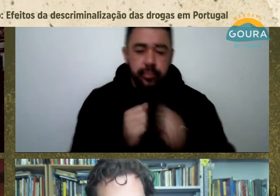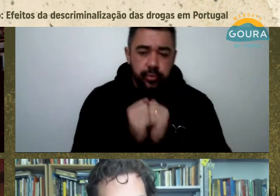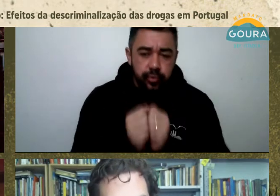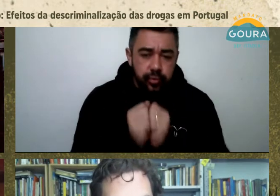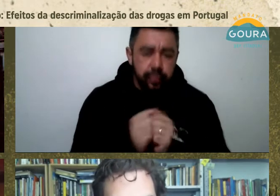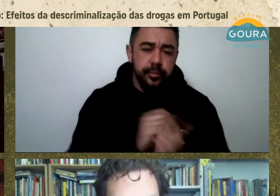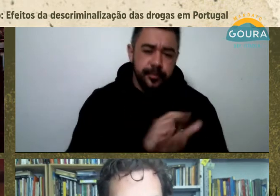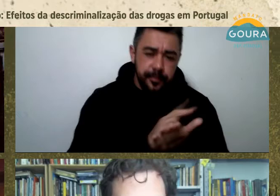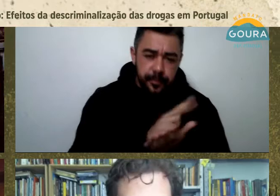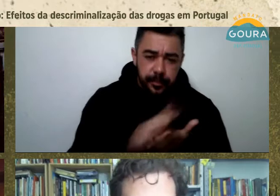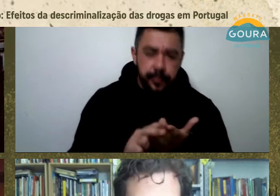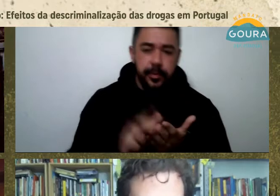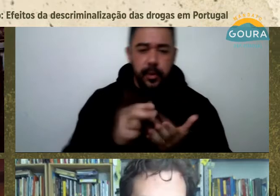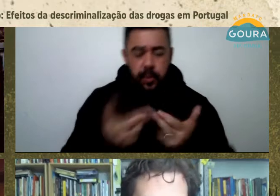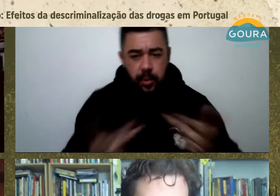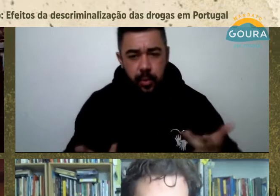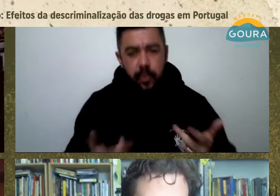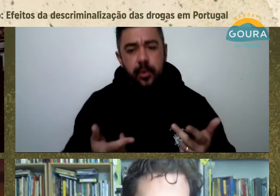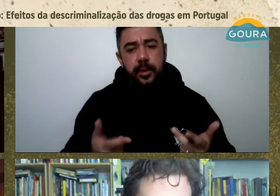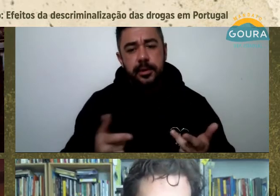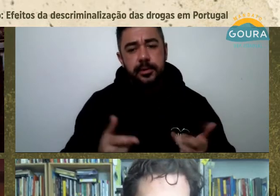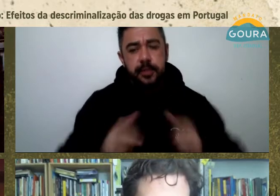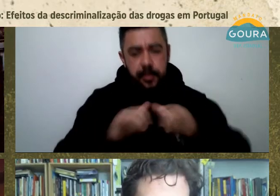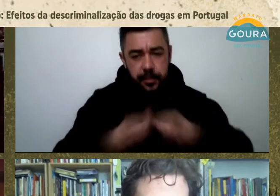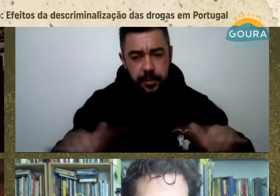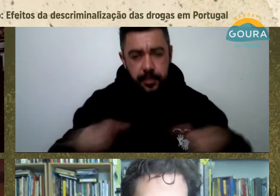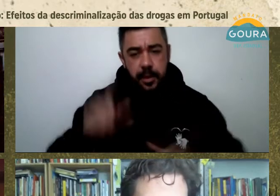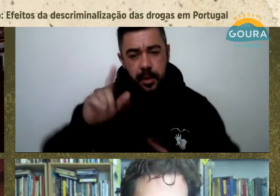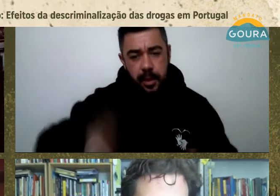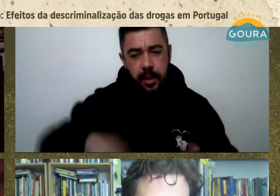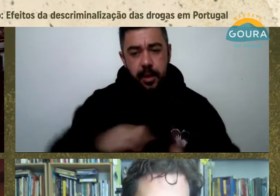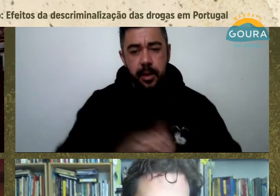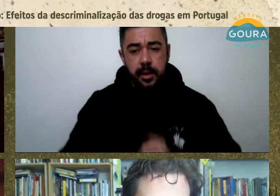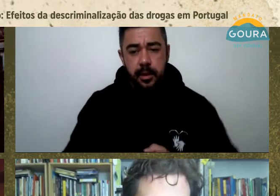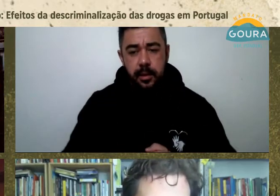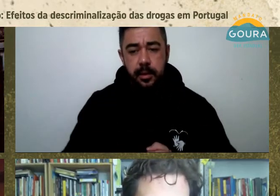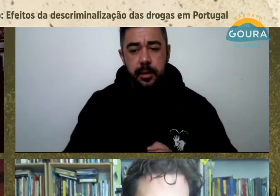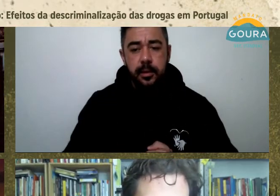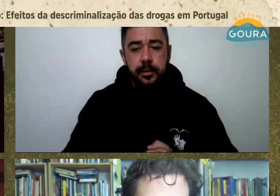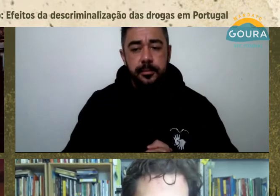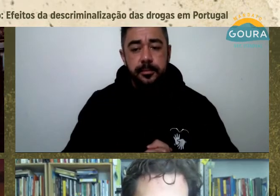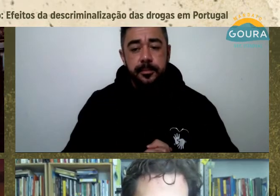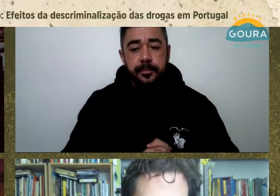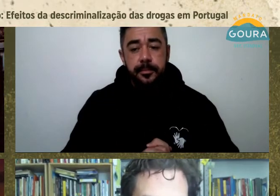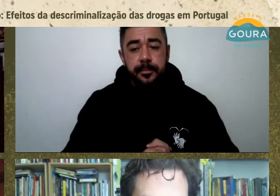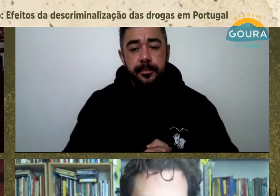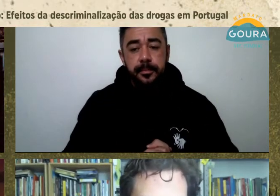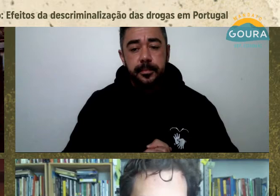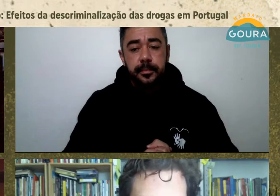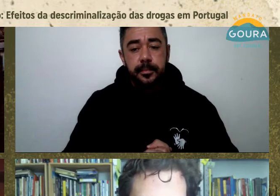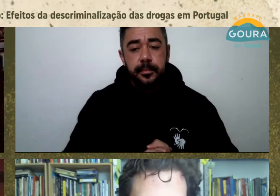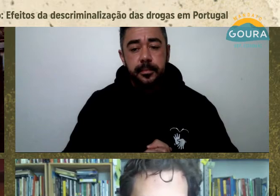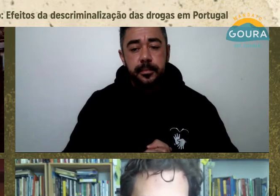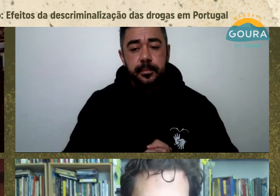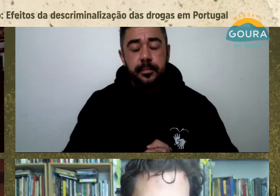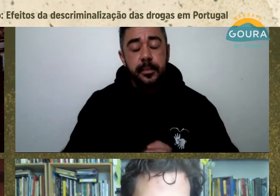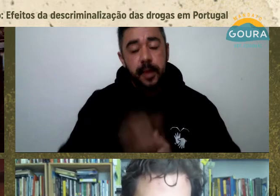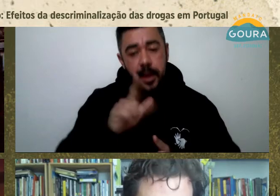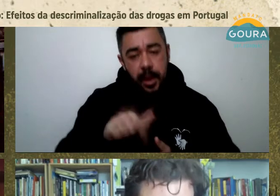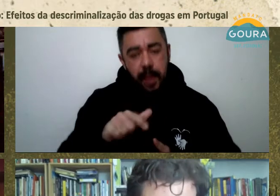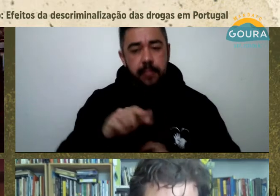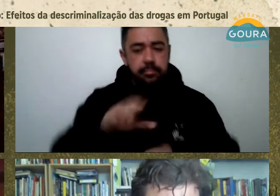de dispositivos y de ofertas públicas disponibles para las personas, y que en el transcurso